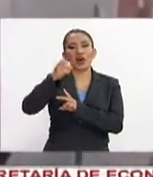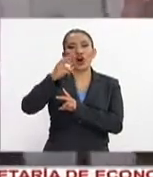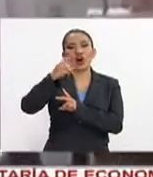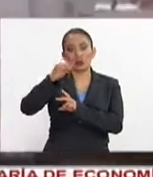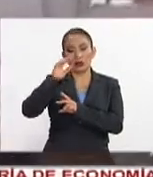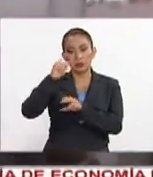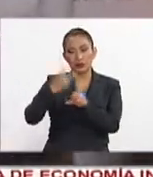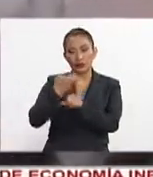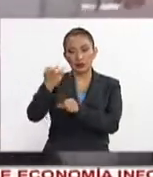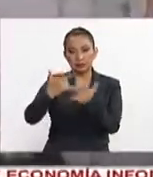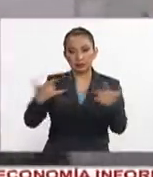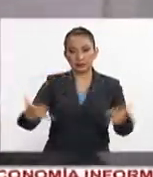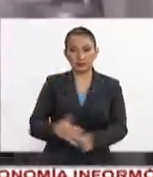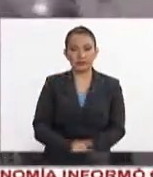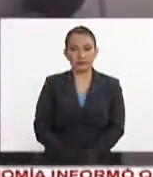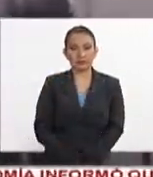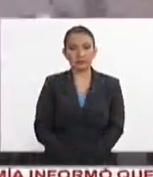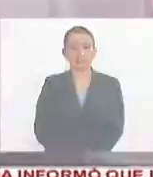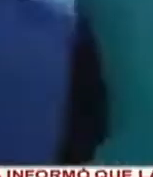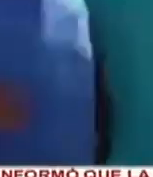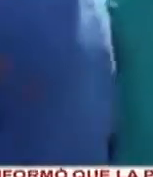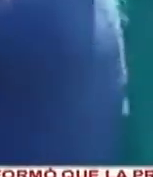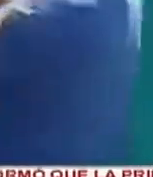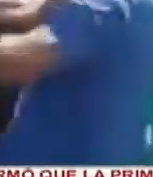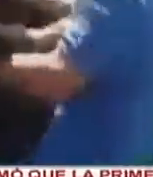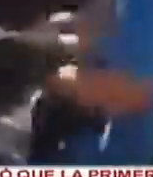Así sucedieron las cosas.